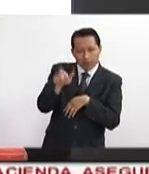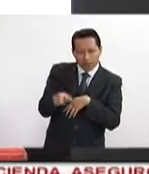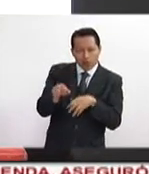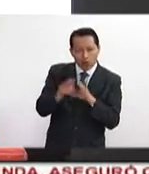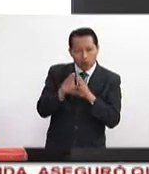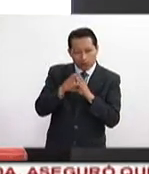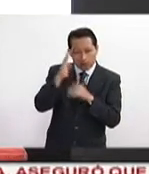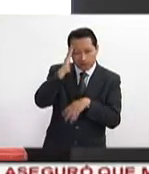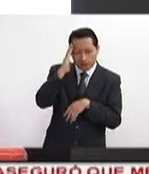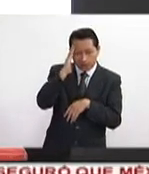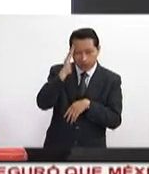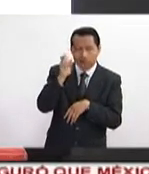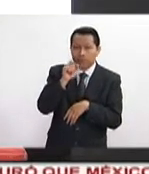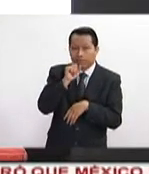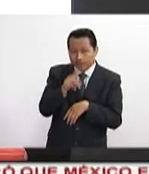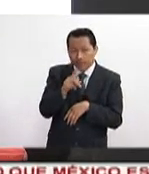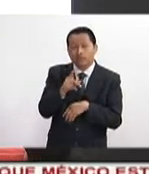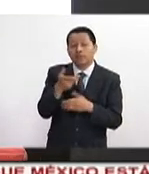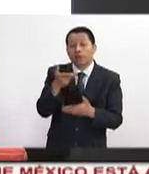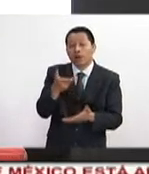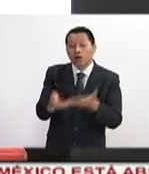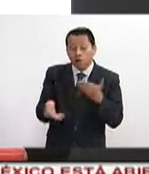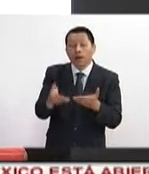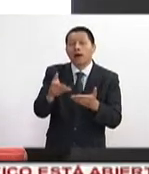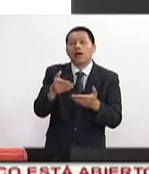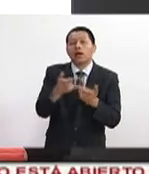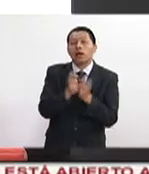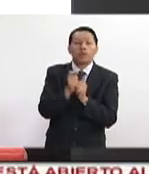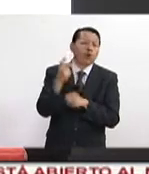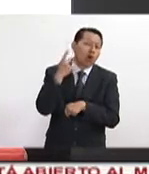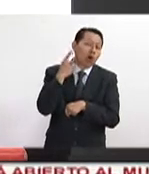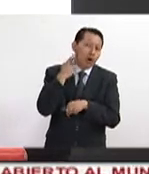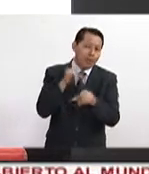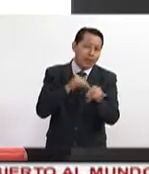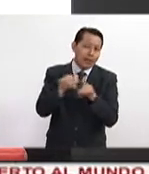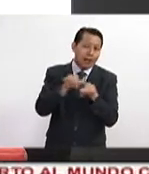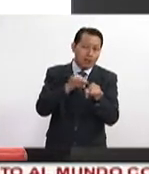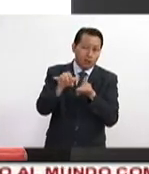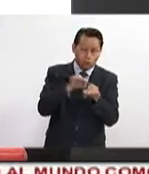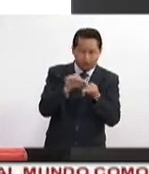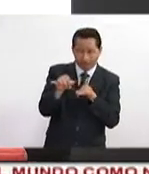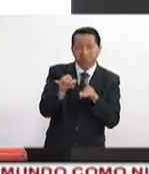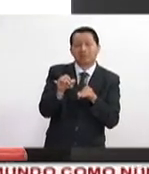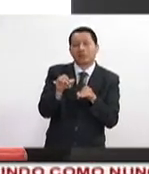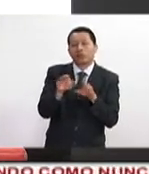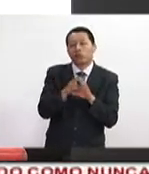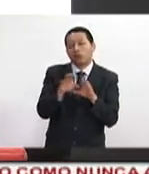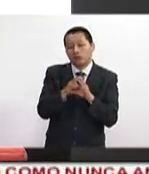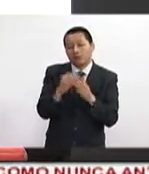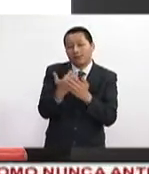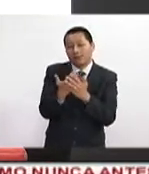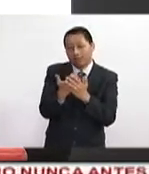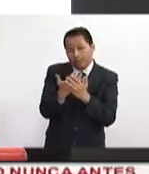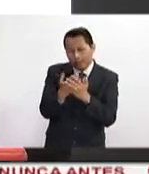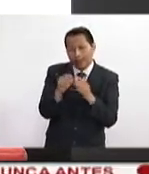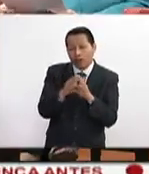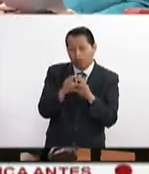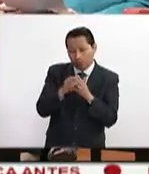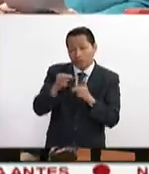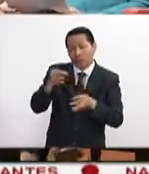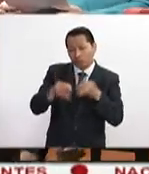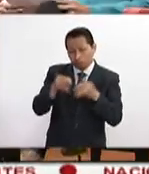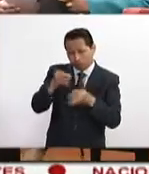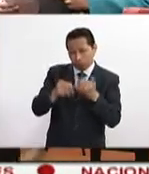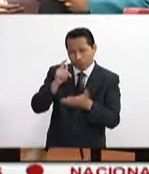frente. Entonces, pues ahora sí que el Partido de los Trabajadores se encuentra a espera de la resolución